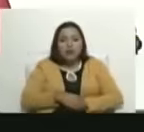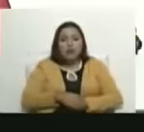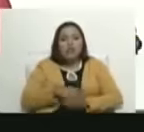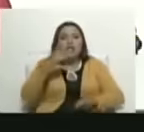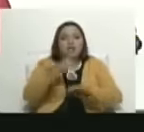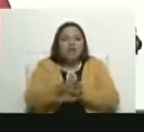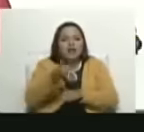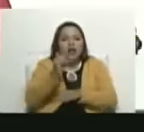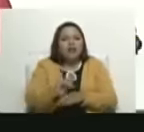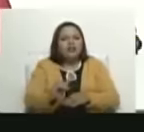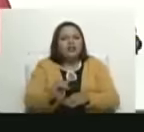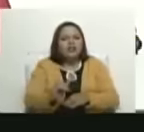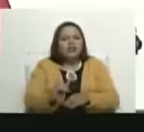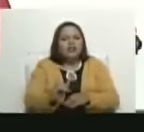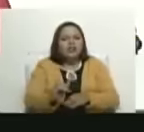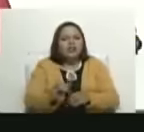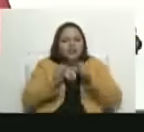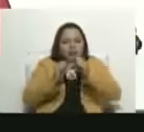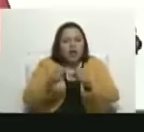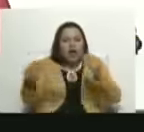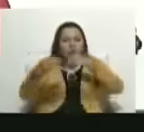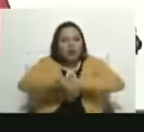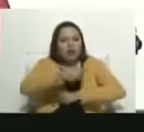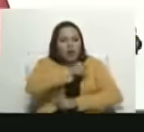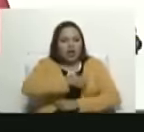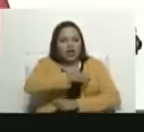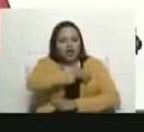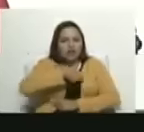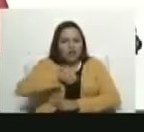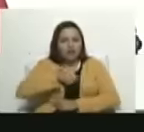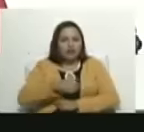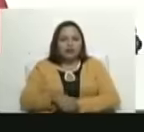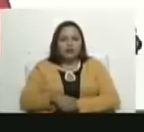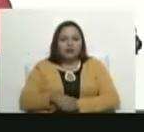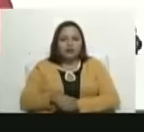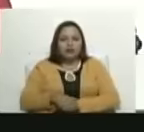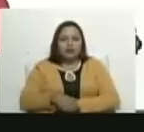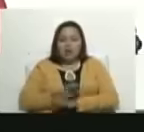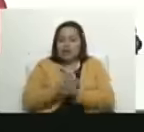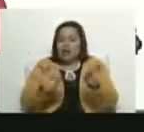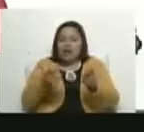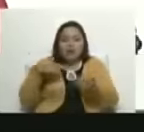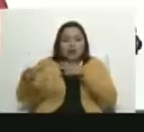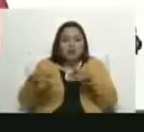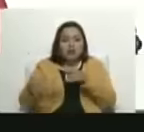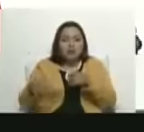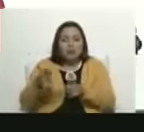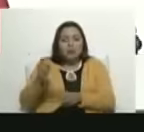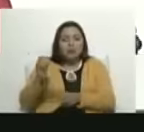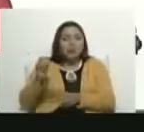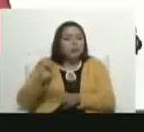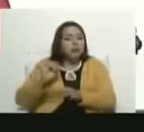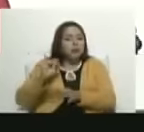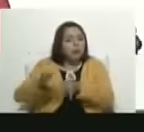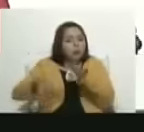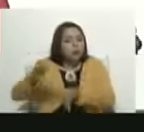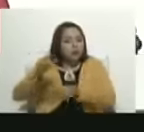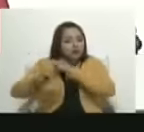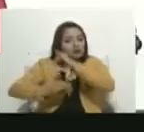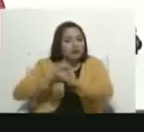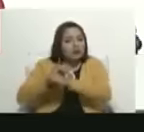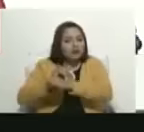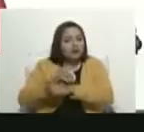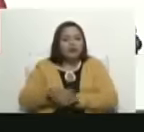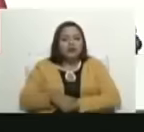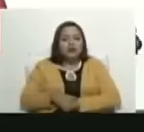estar referido al acuerdo de Ginebra. Tiene nada que ver. Ahora, pero en cualquier caso,